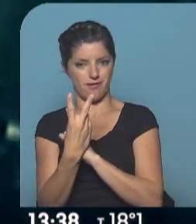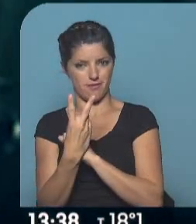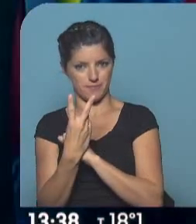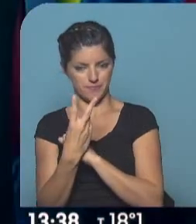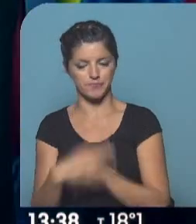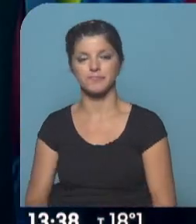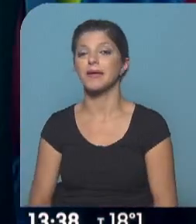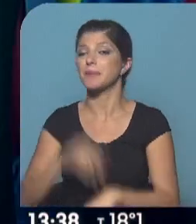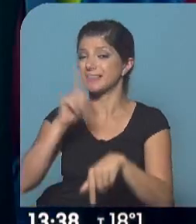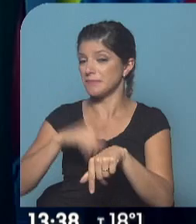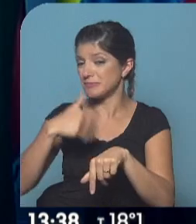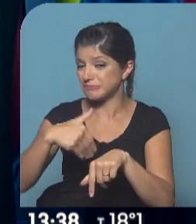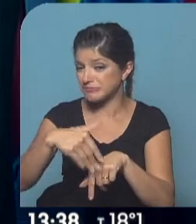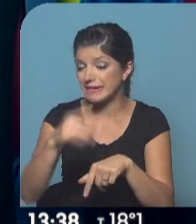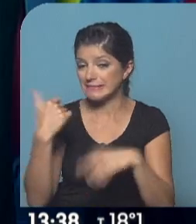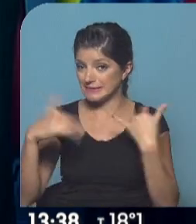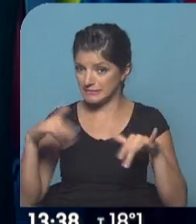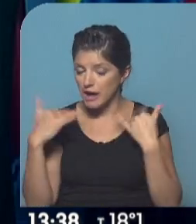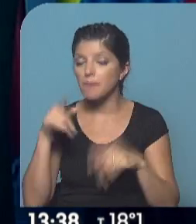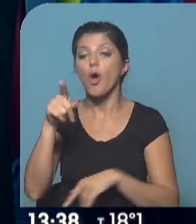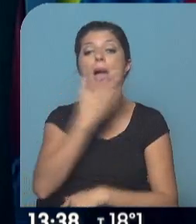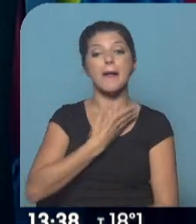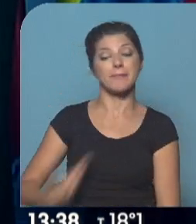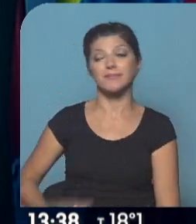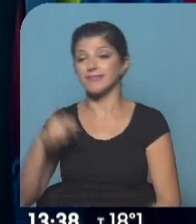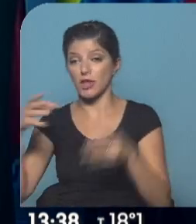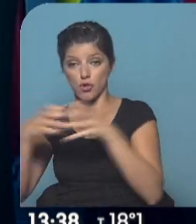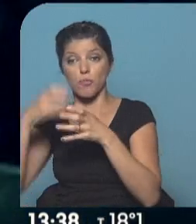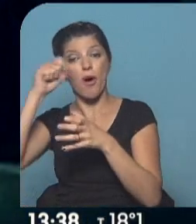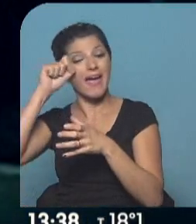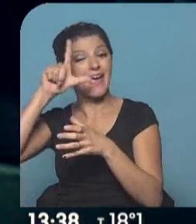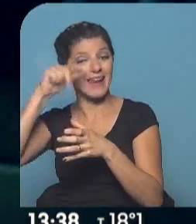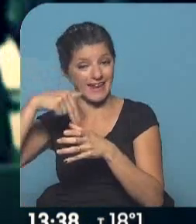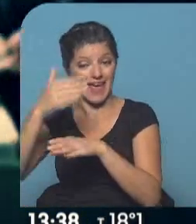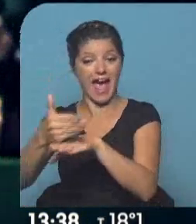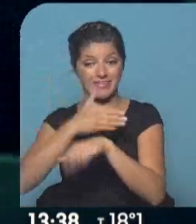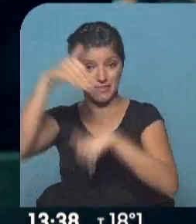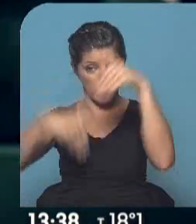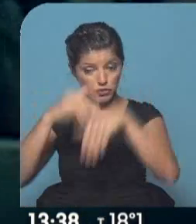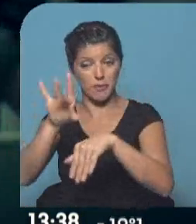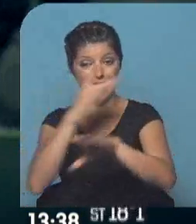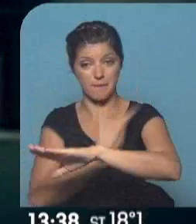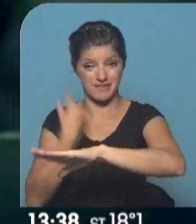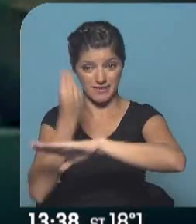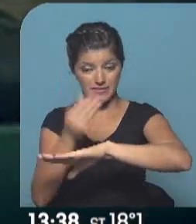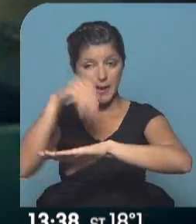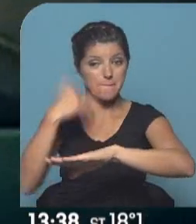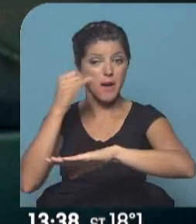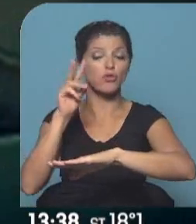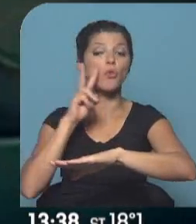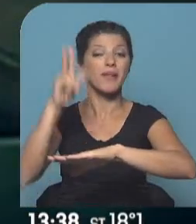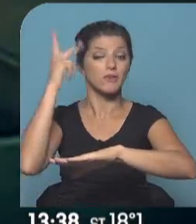acuerdo apremia. Santos y la guerrilla deben lograr cerrar un entendimiento antes de las elecciones presidenciales de mayo de